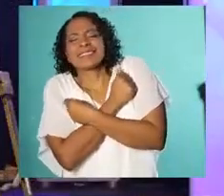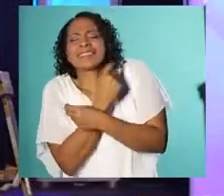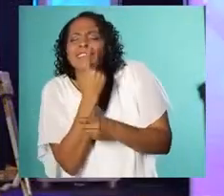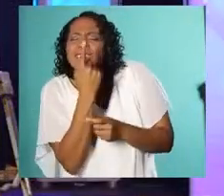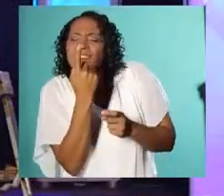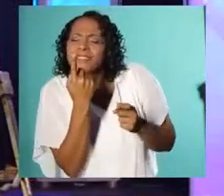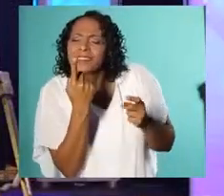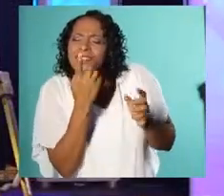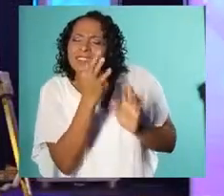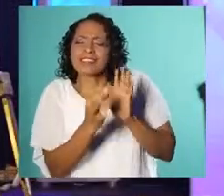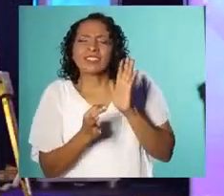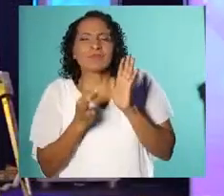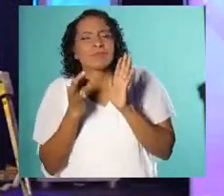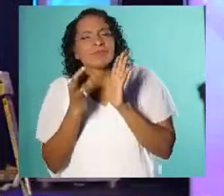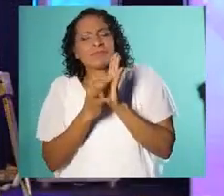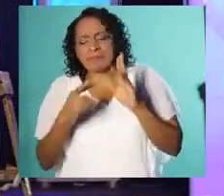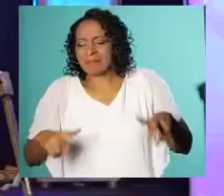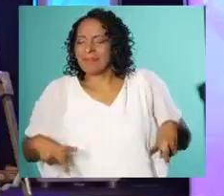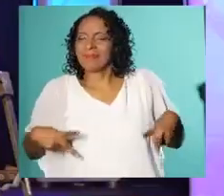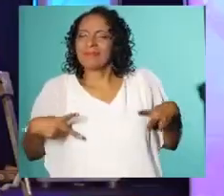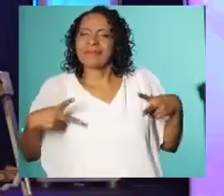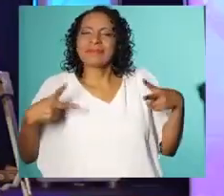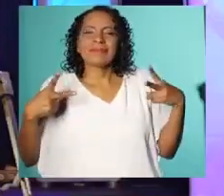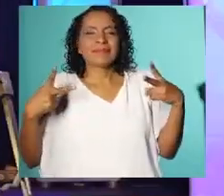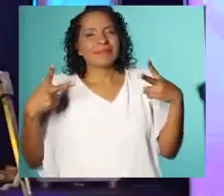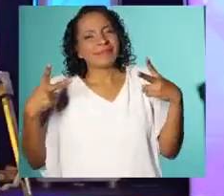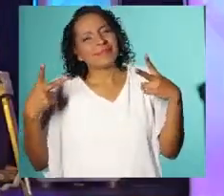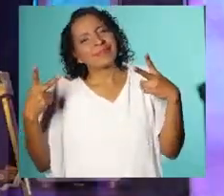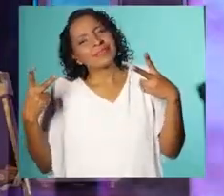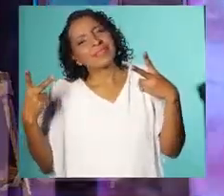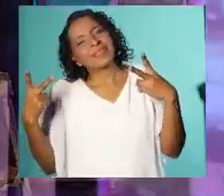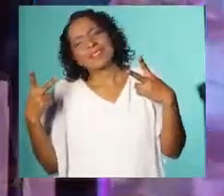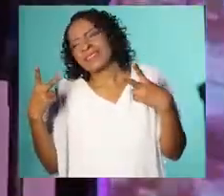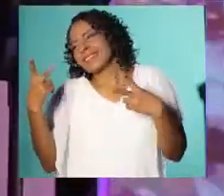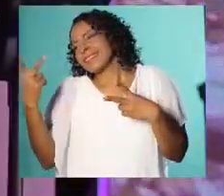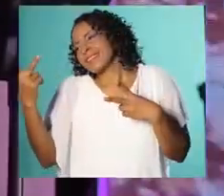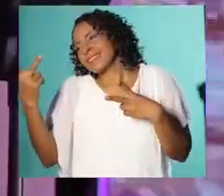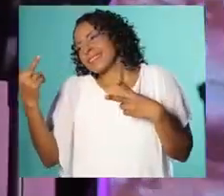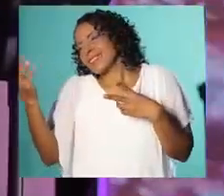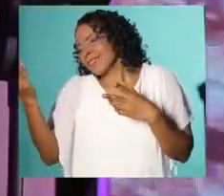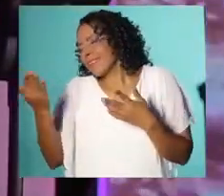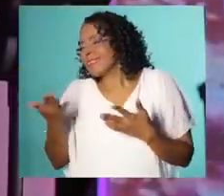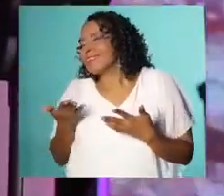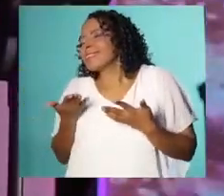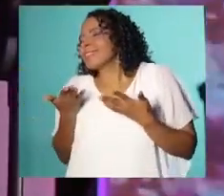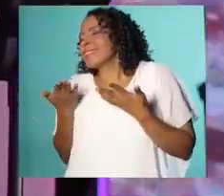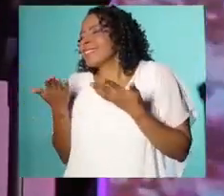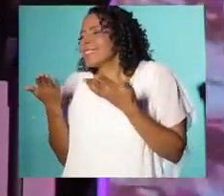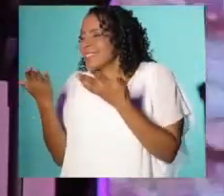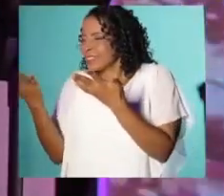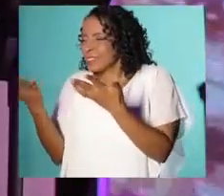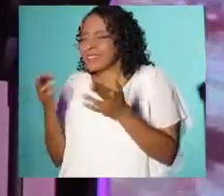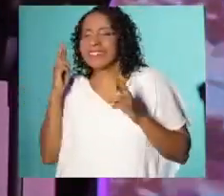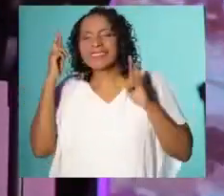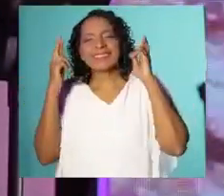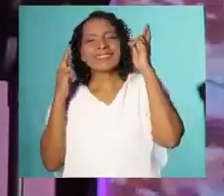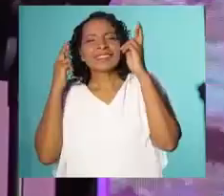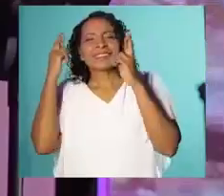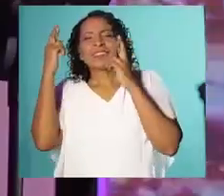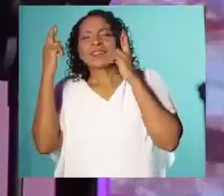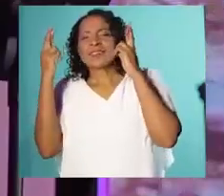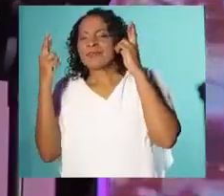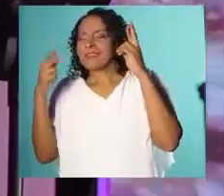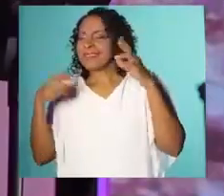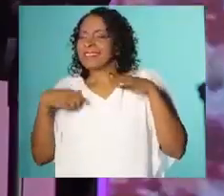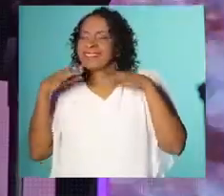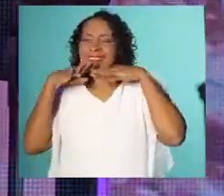vivo eres tú mi inspiración, la razón por qué yo río las letras